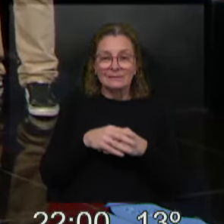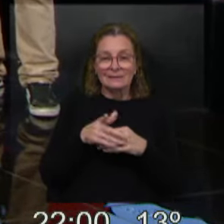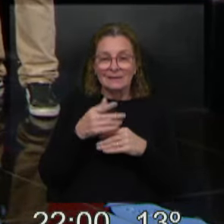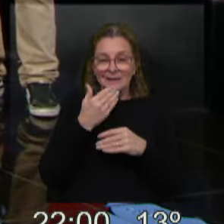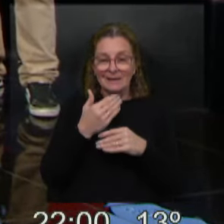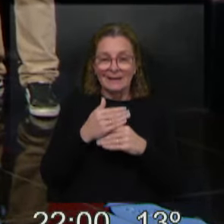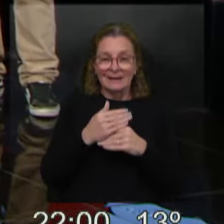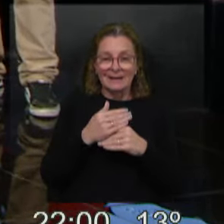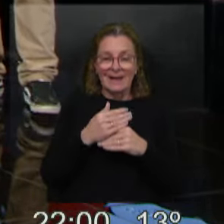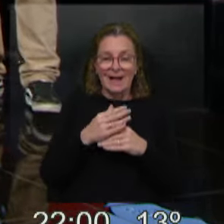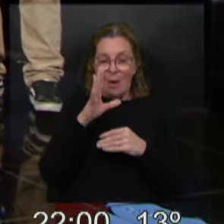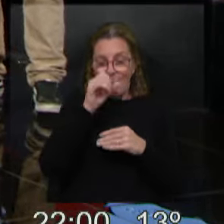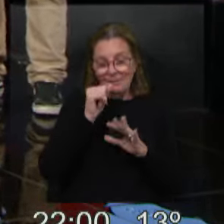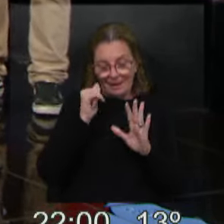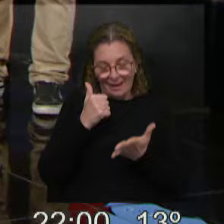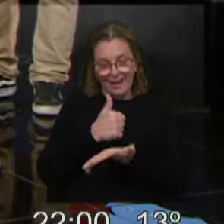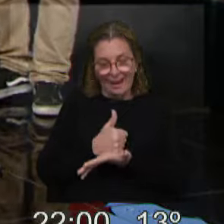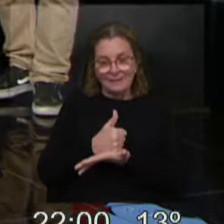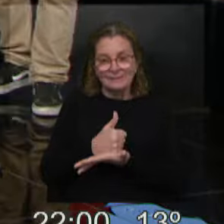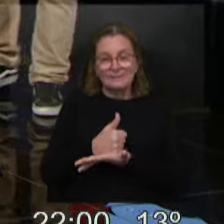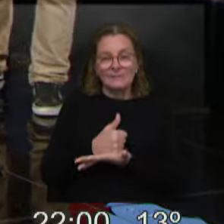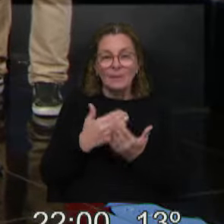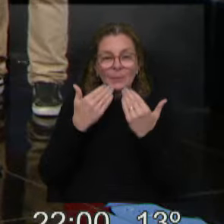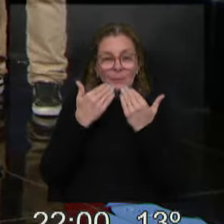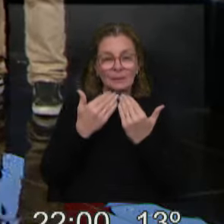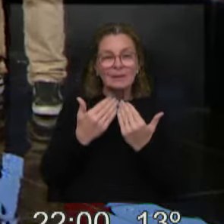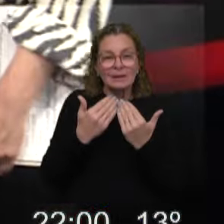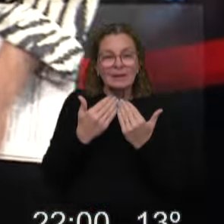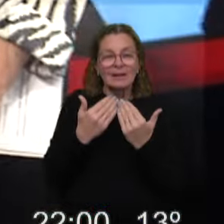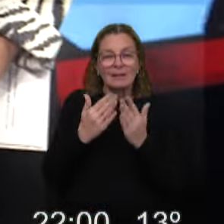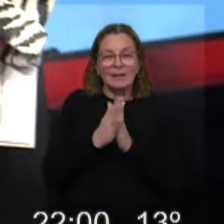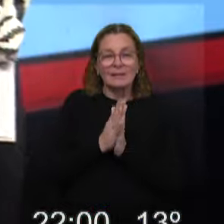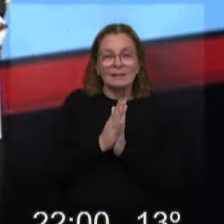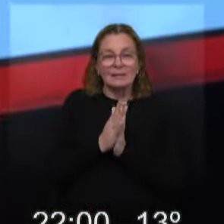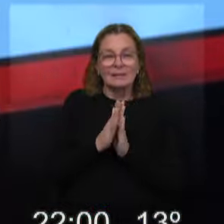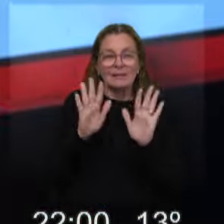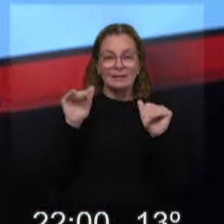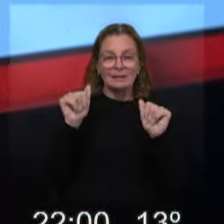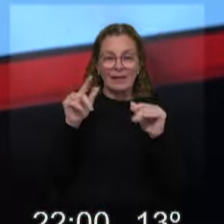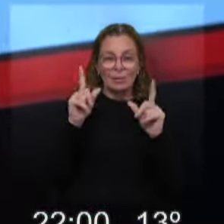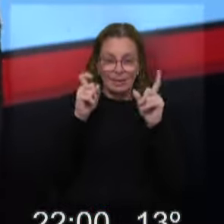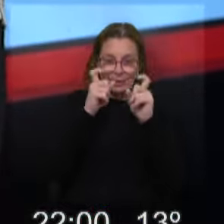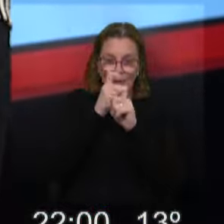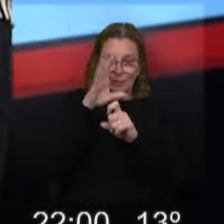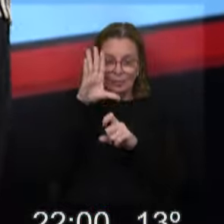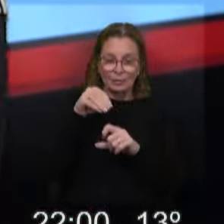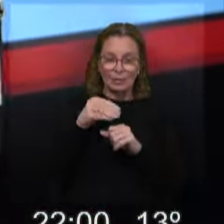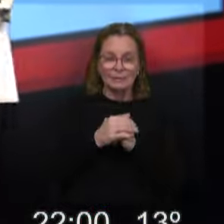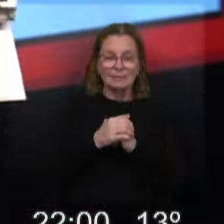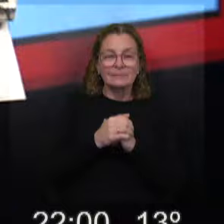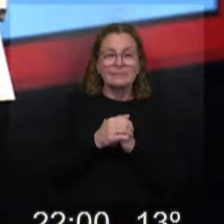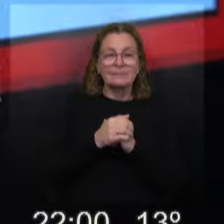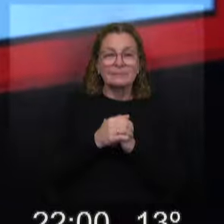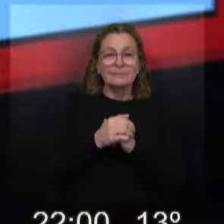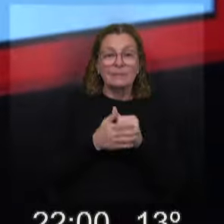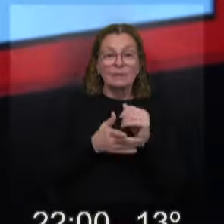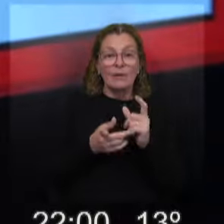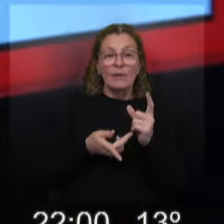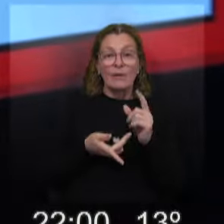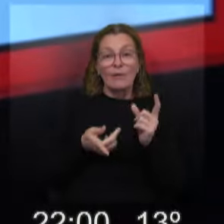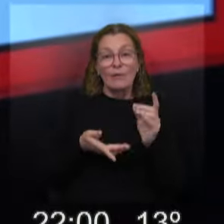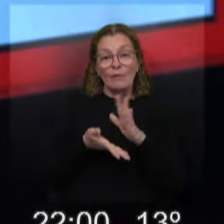está perfecto todo. Ahí. Muchísimas gracias, ¿eh? Muchas gracias. Saludos a Tacuarembó entero. Vamos arriba, Tacua. Nosotros volvemos